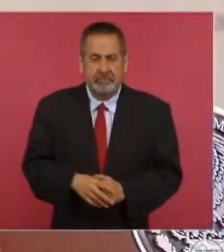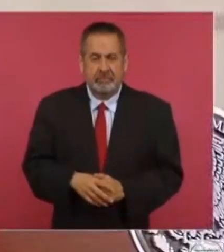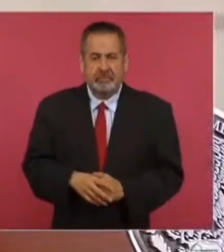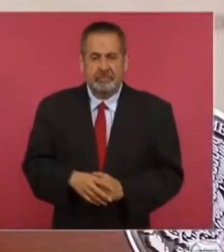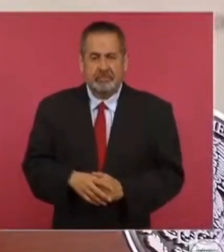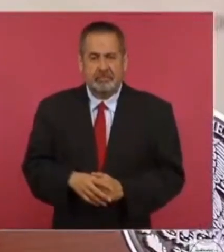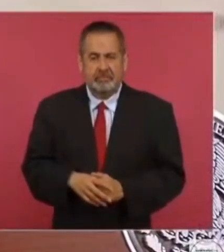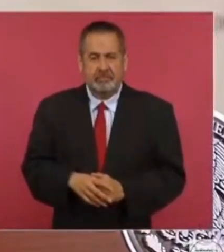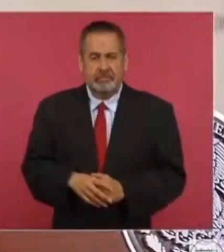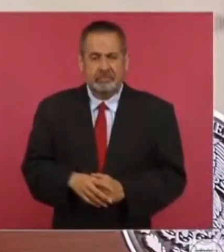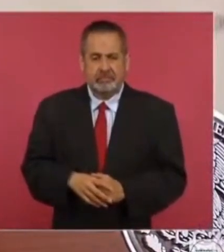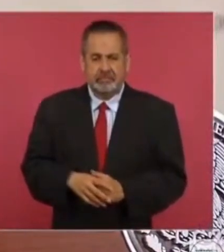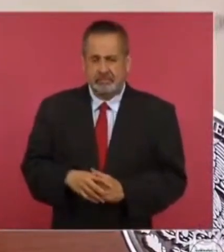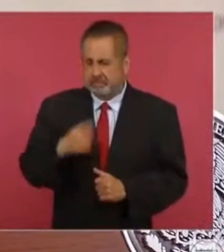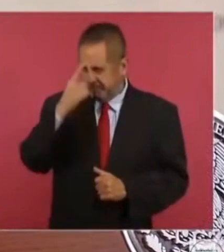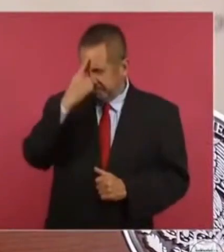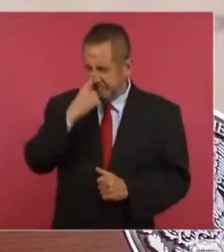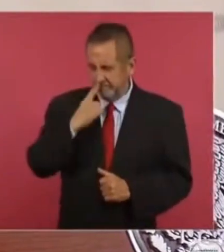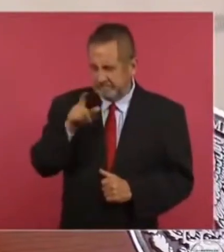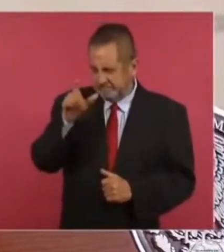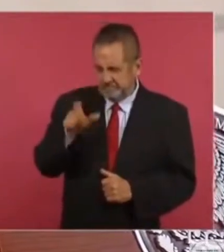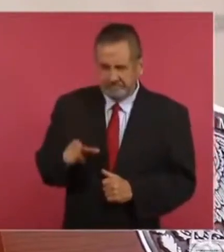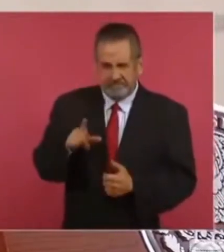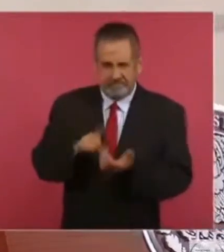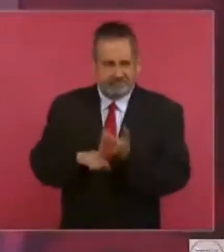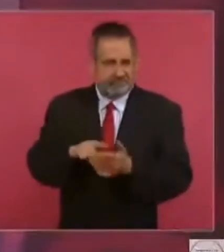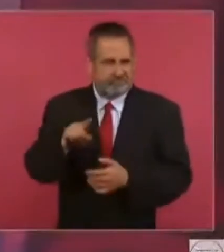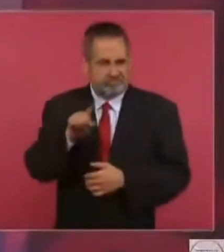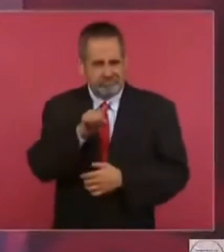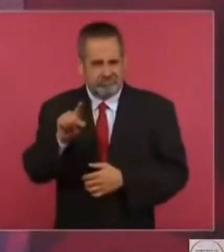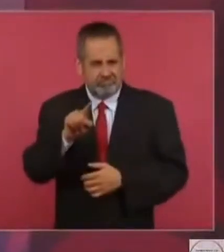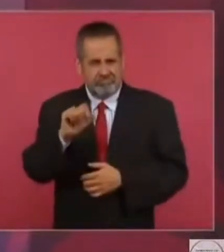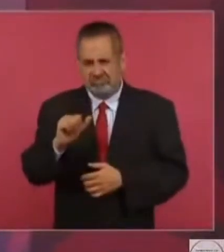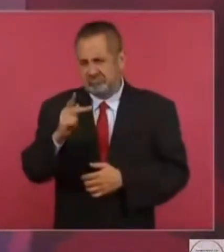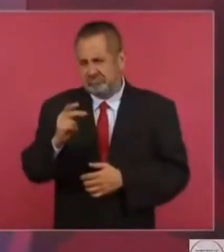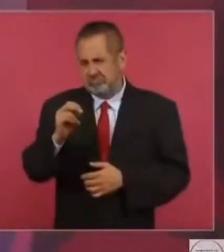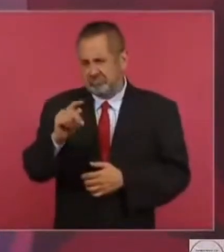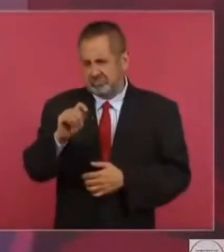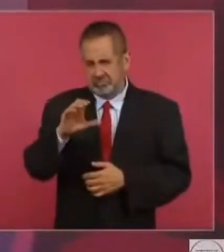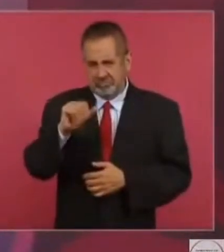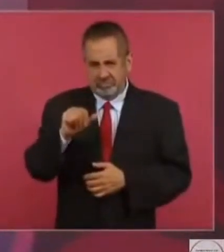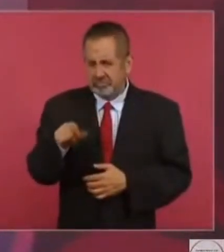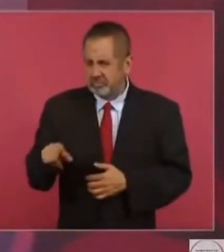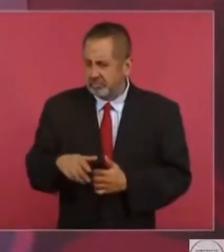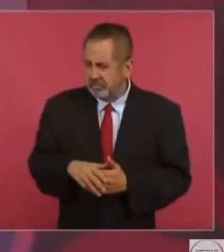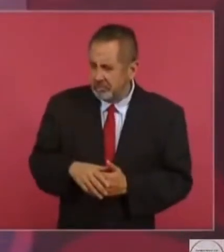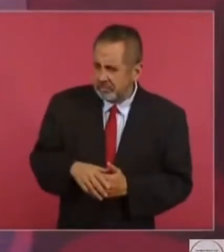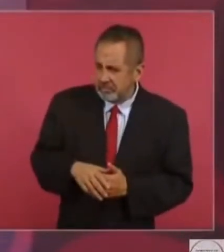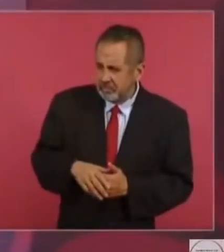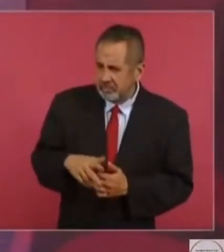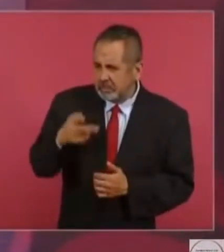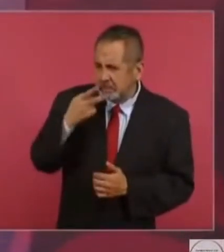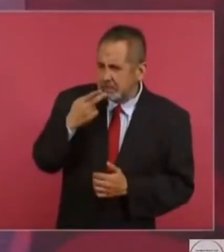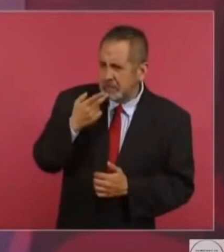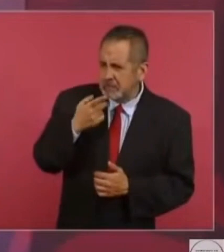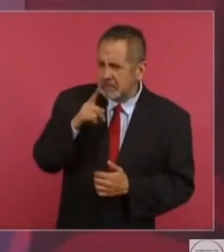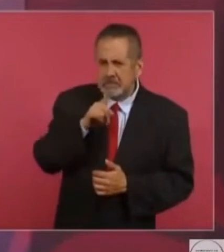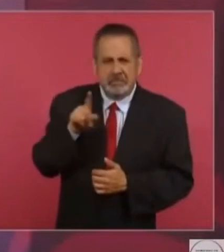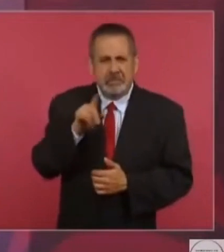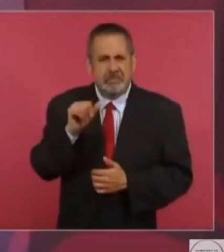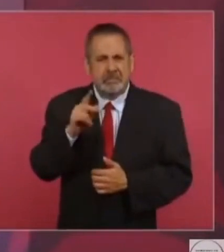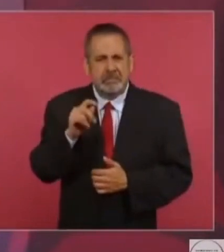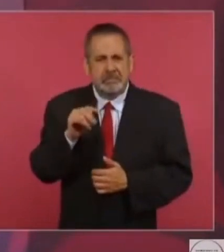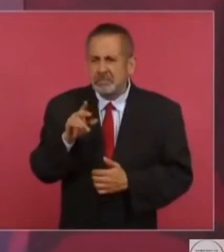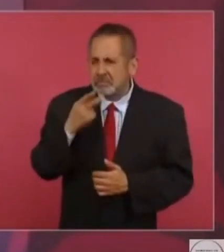Toda la fisonomía indígena, zapoteco, pero no hablaban zapoteco.